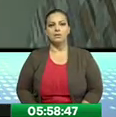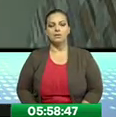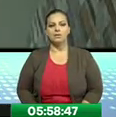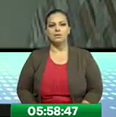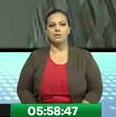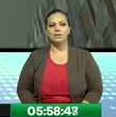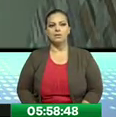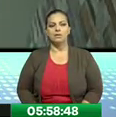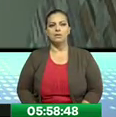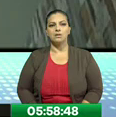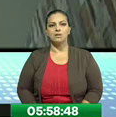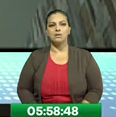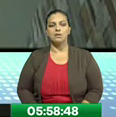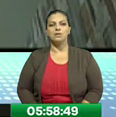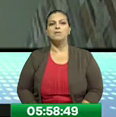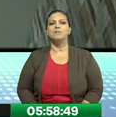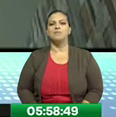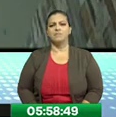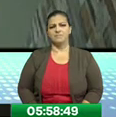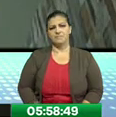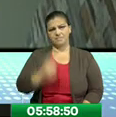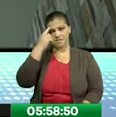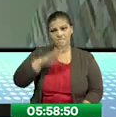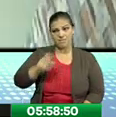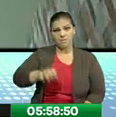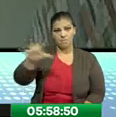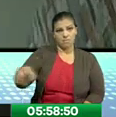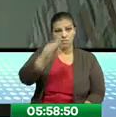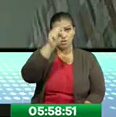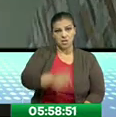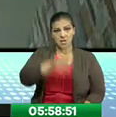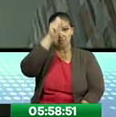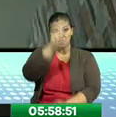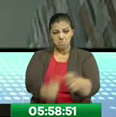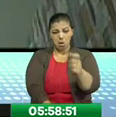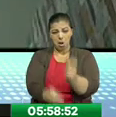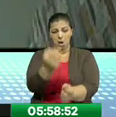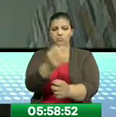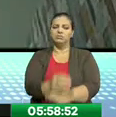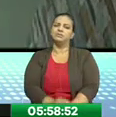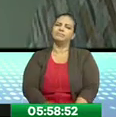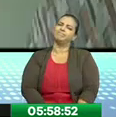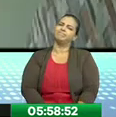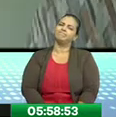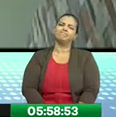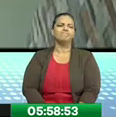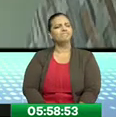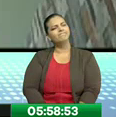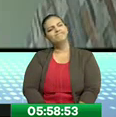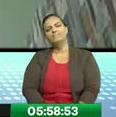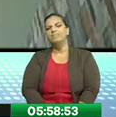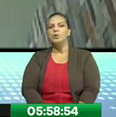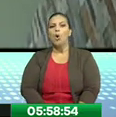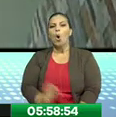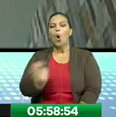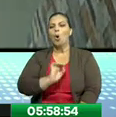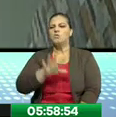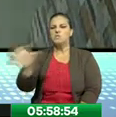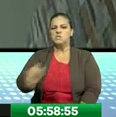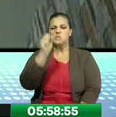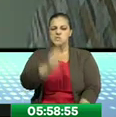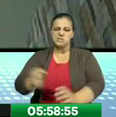termine en un pillo quemado, lacerado, maltratado. Por esto tenemos una justicia, tenemos miembros de la